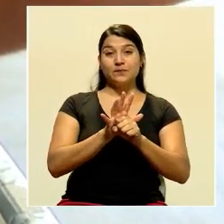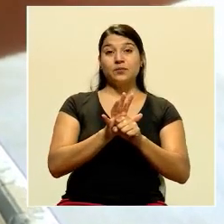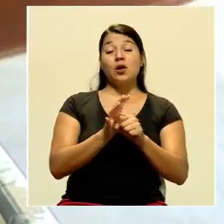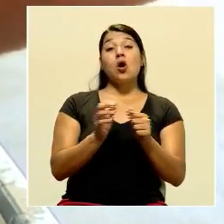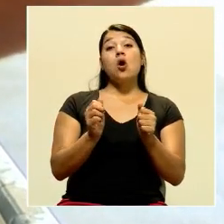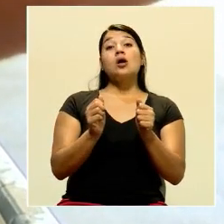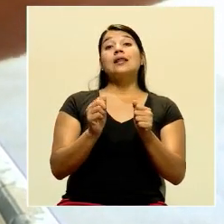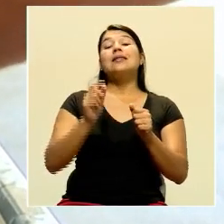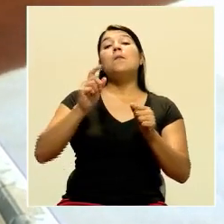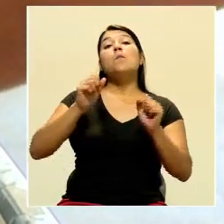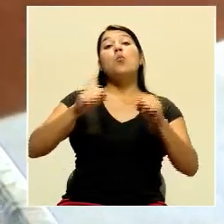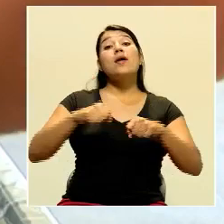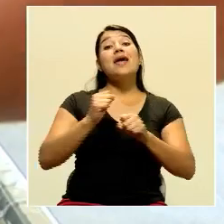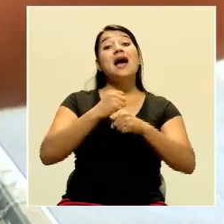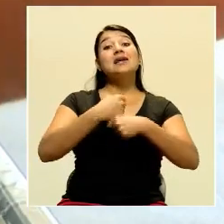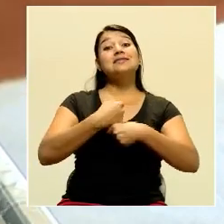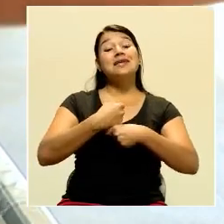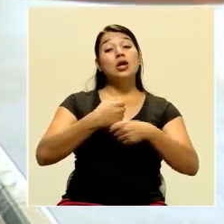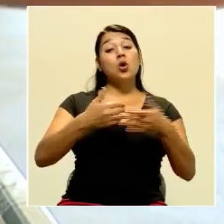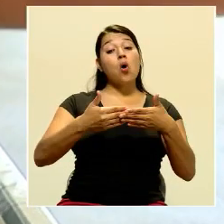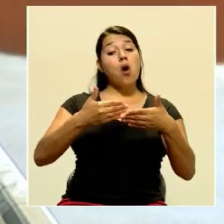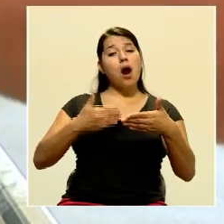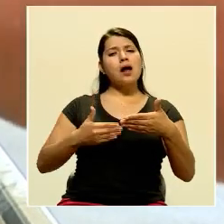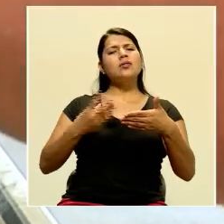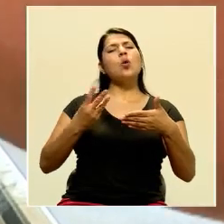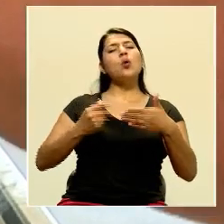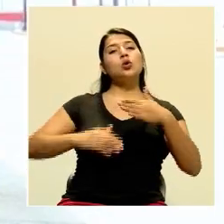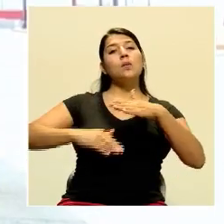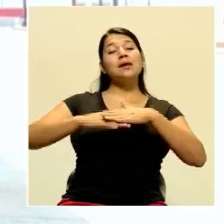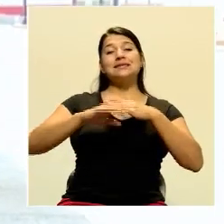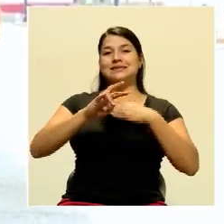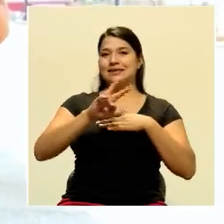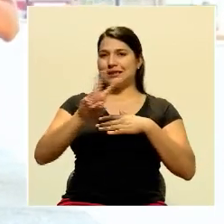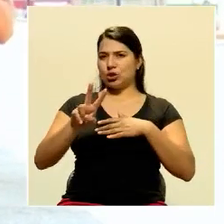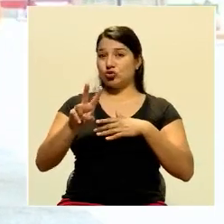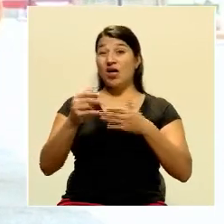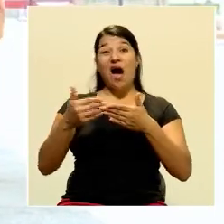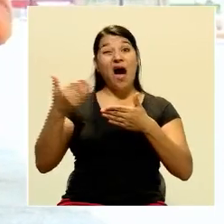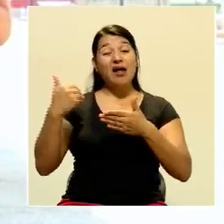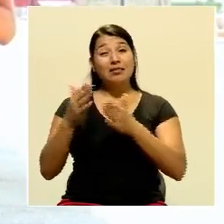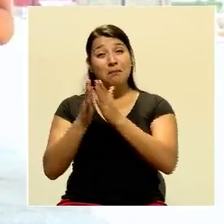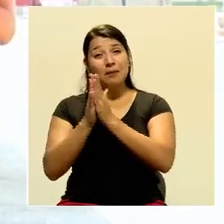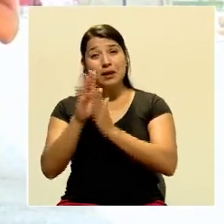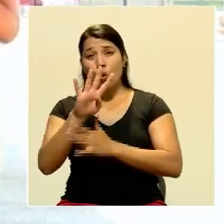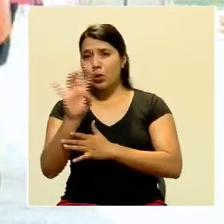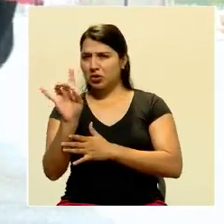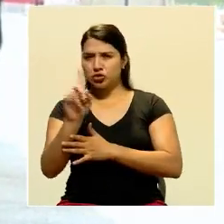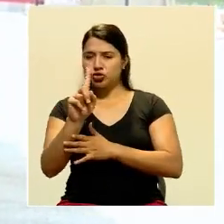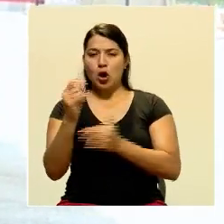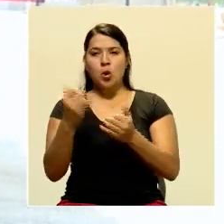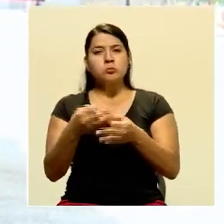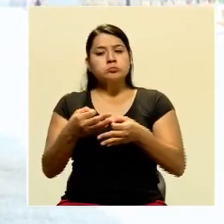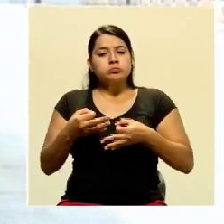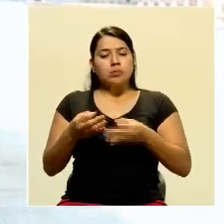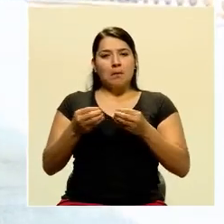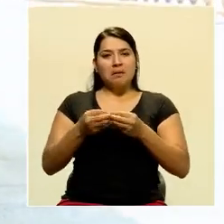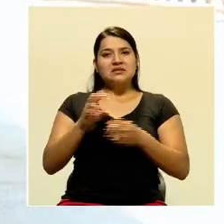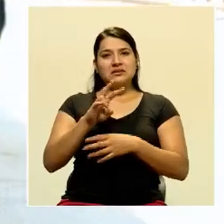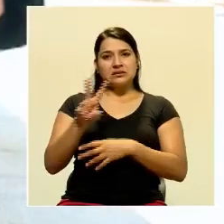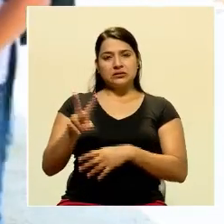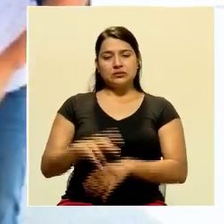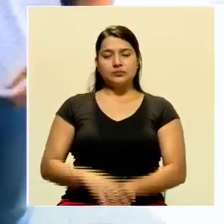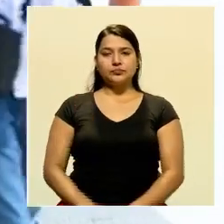con 72 horas de antelación y no con 48 horas como aplicaba anteriormente.